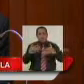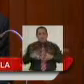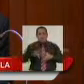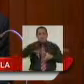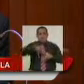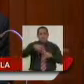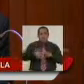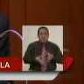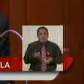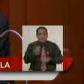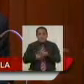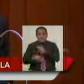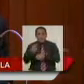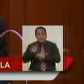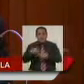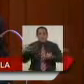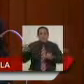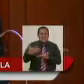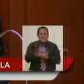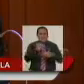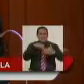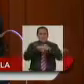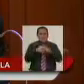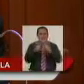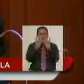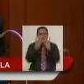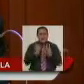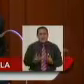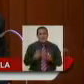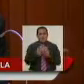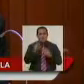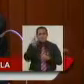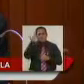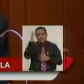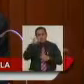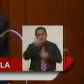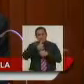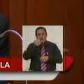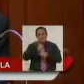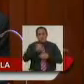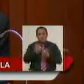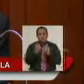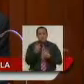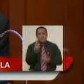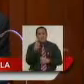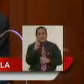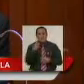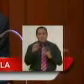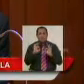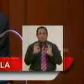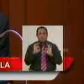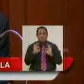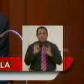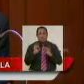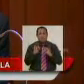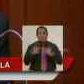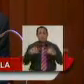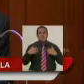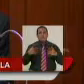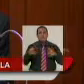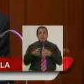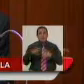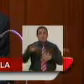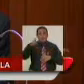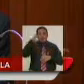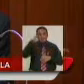objetos robados, requisas en las cárceles y acciones de inteligencia operativa contra el crimen organizado. Nuestra